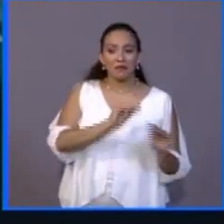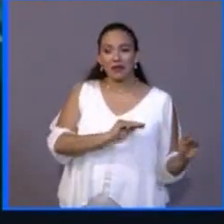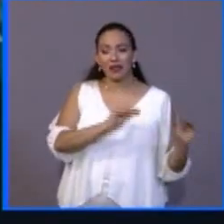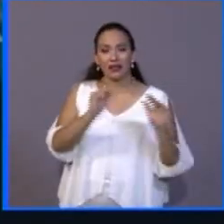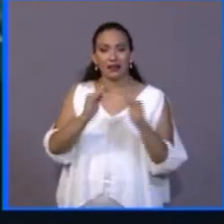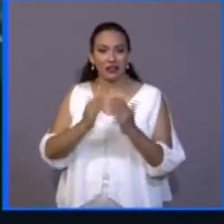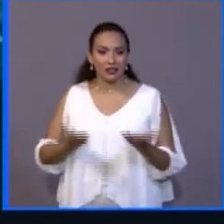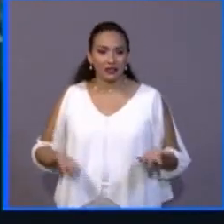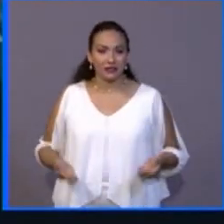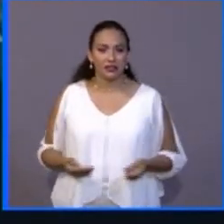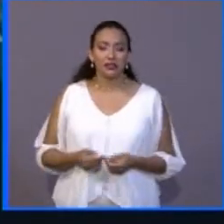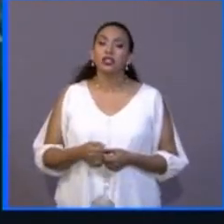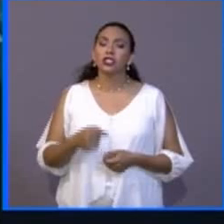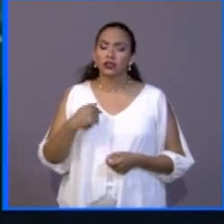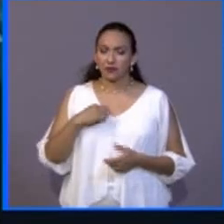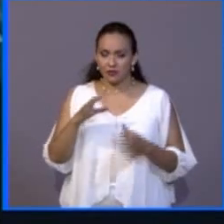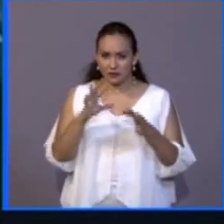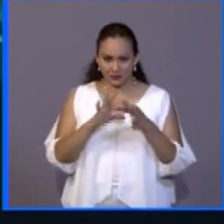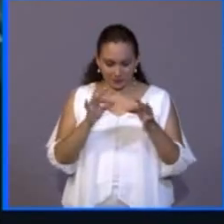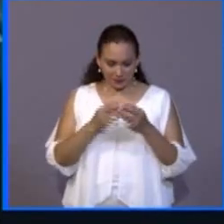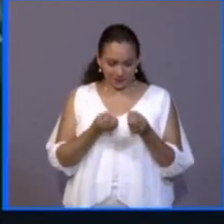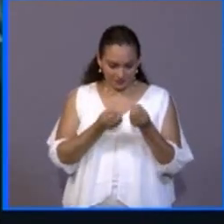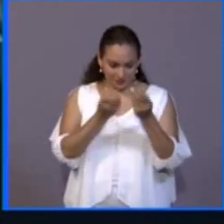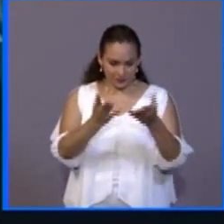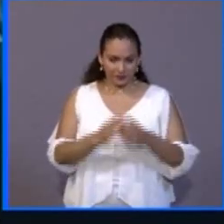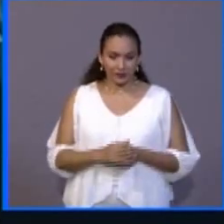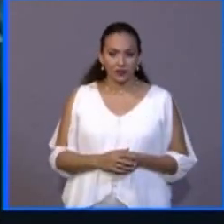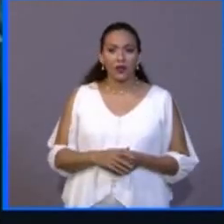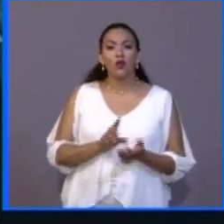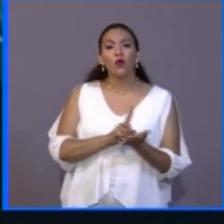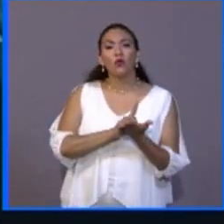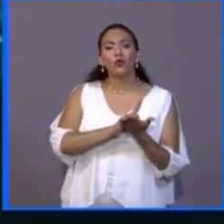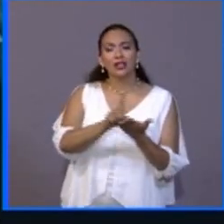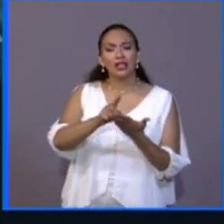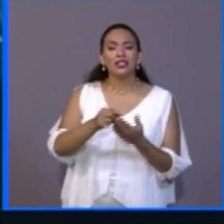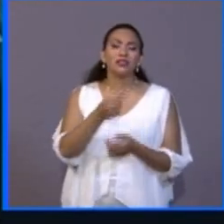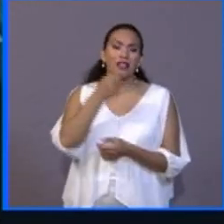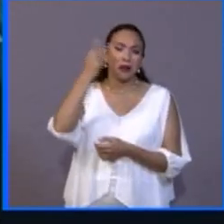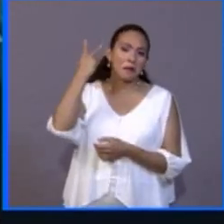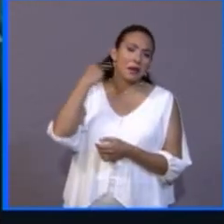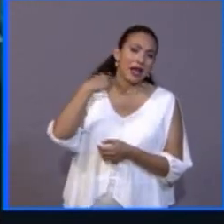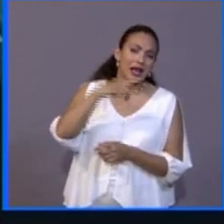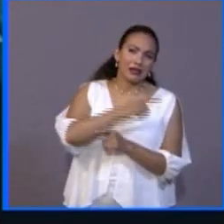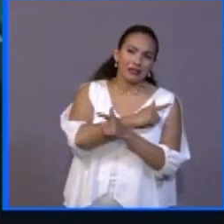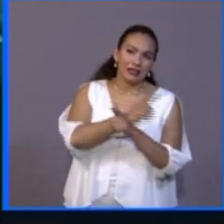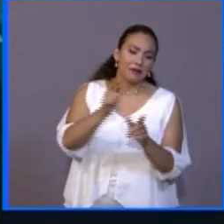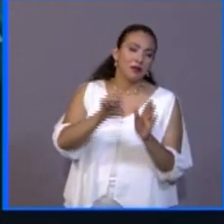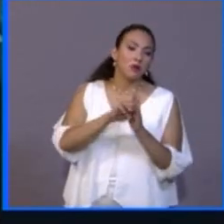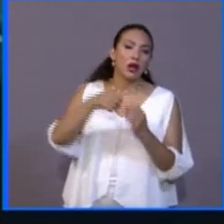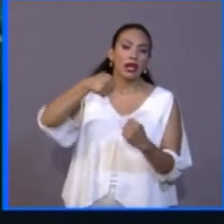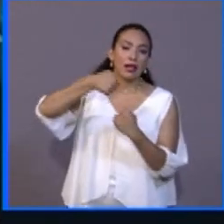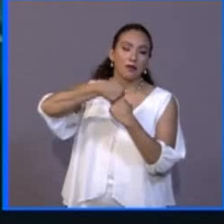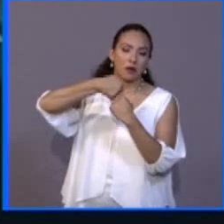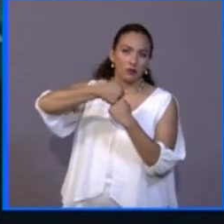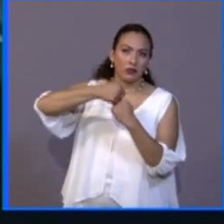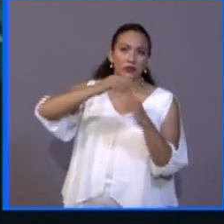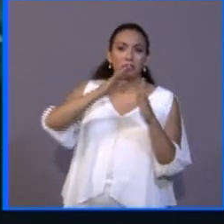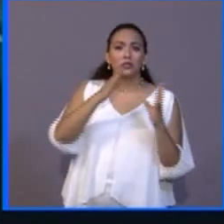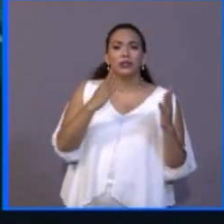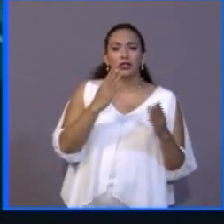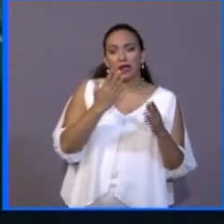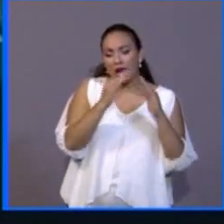sí, lo voy a decir. Más que nada, más que como un derecho de viajar por las fronteras, como un derecho de supervivencia